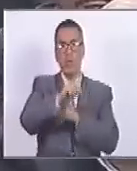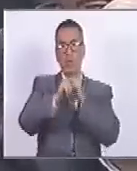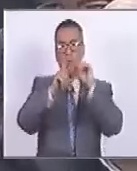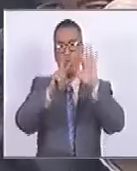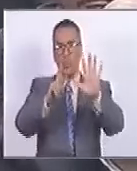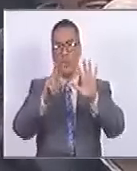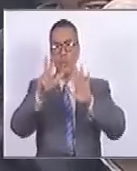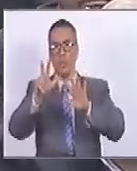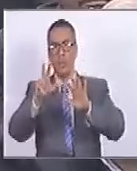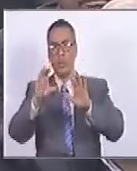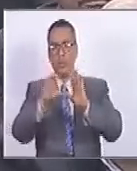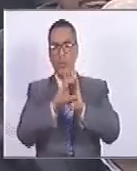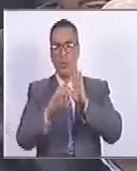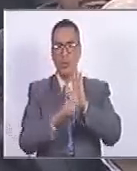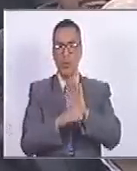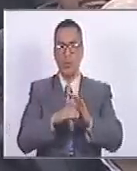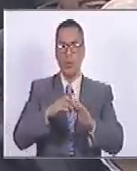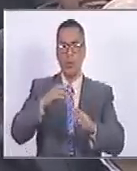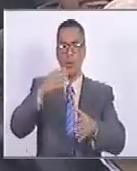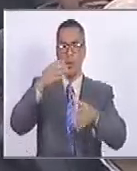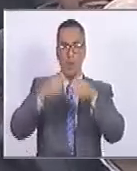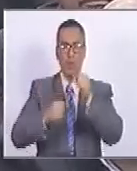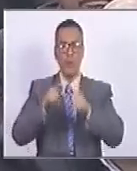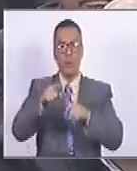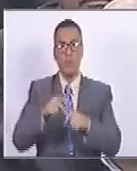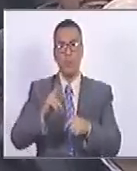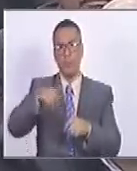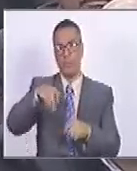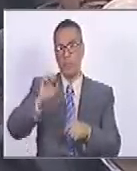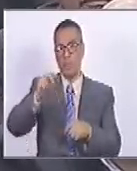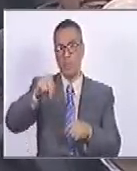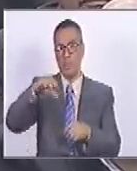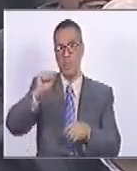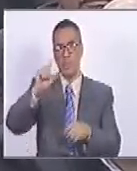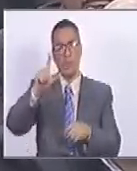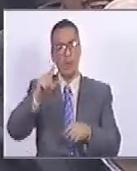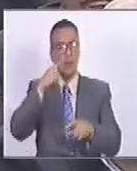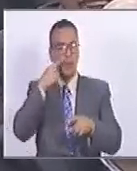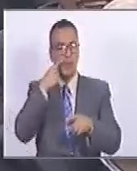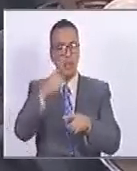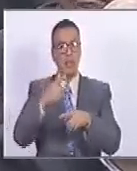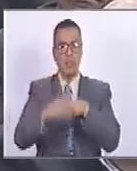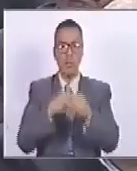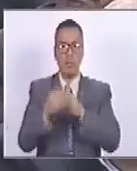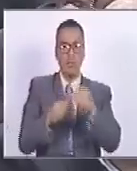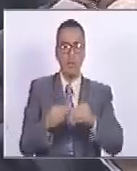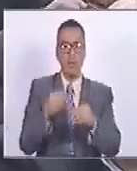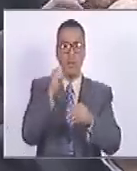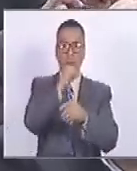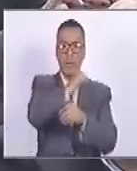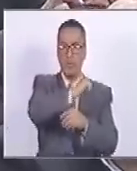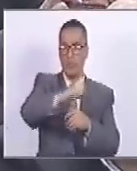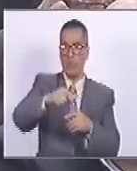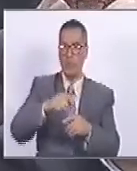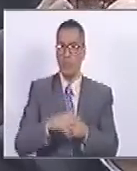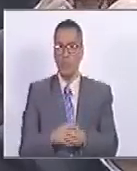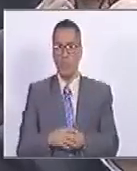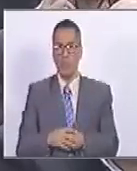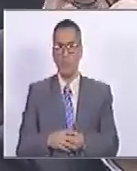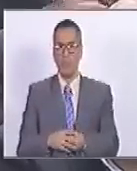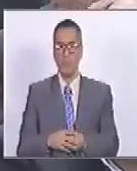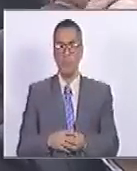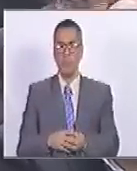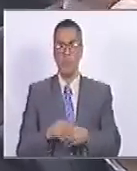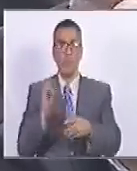128 del Código Penal. Y aquí todavía ven esas personas que cometieron delitos